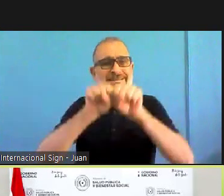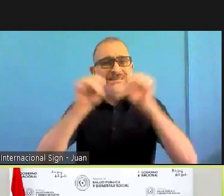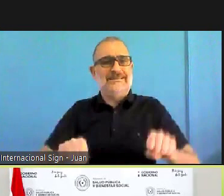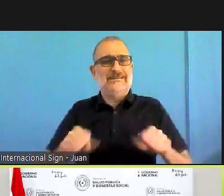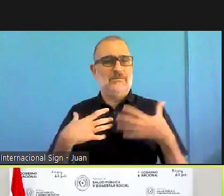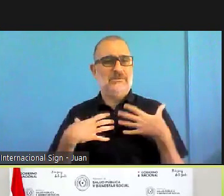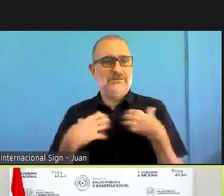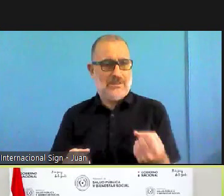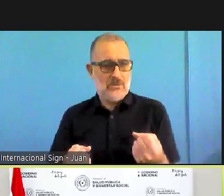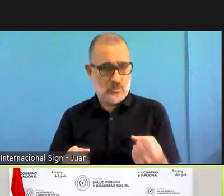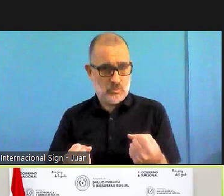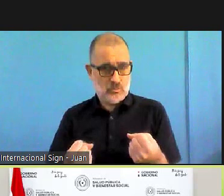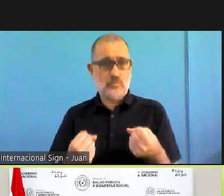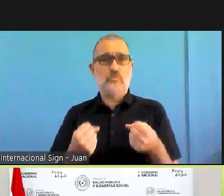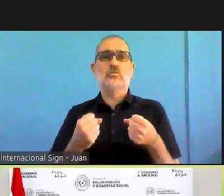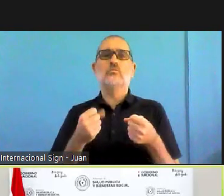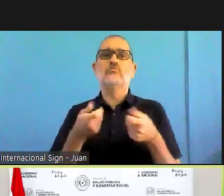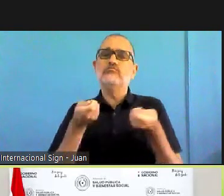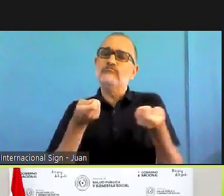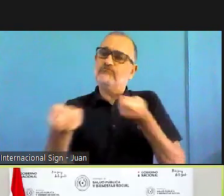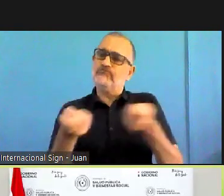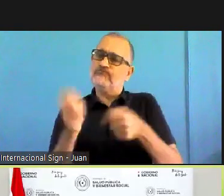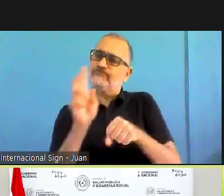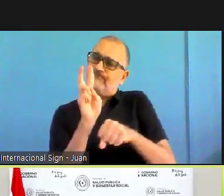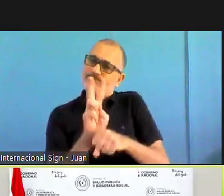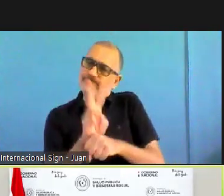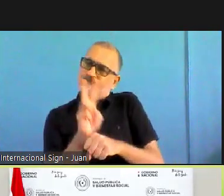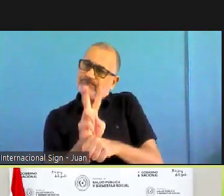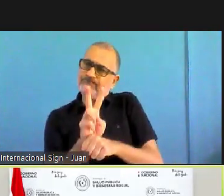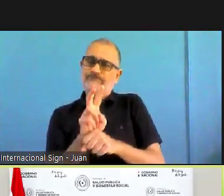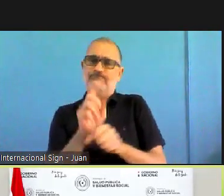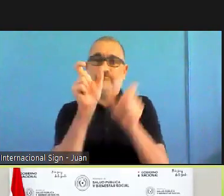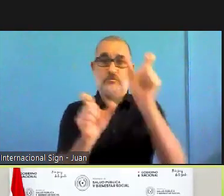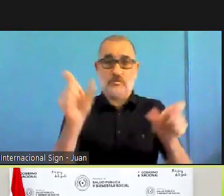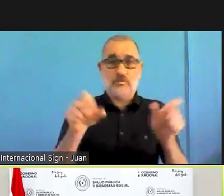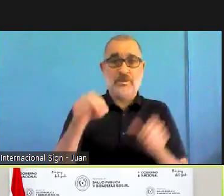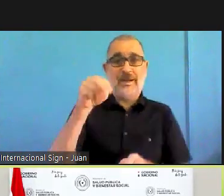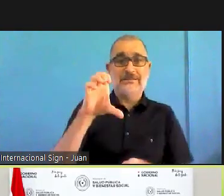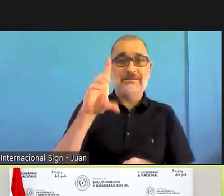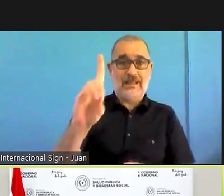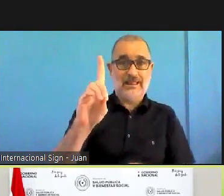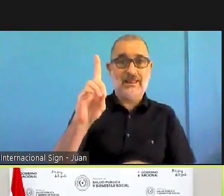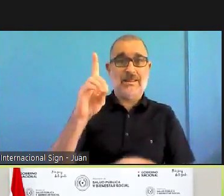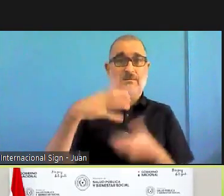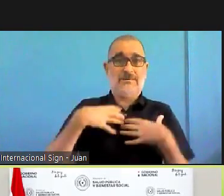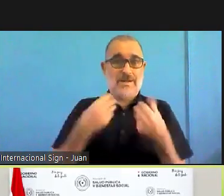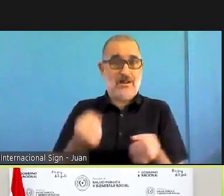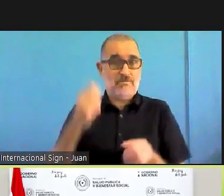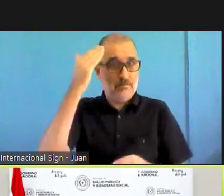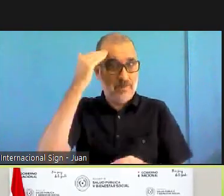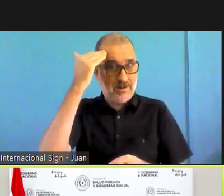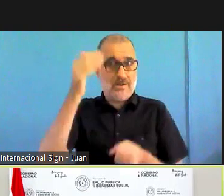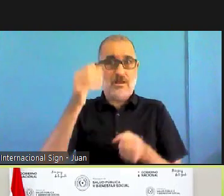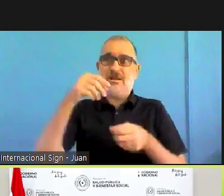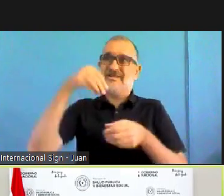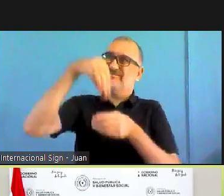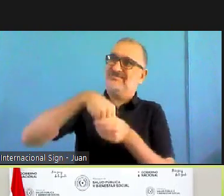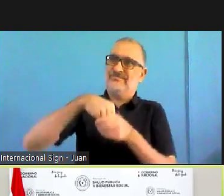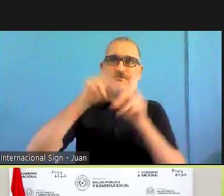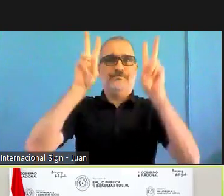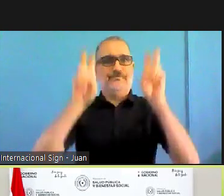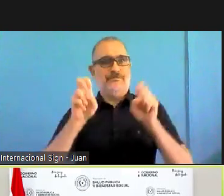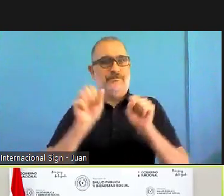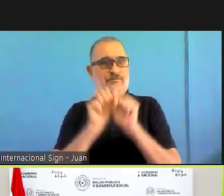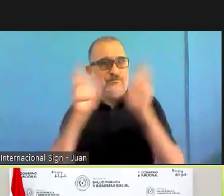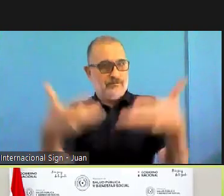experiencia que es dinámica, que sigue en crecimiento y en aprendizaje constante, voy a tratar de hacer un resumen en menos de 10